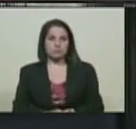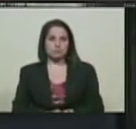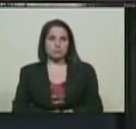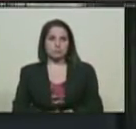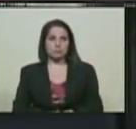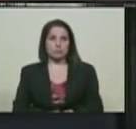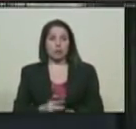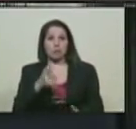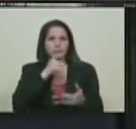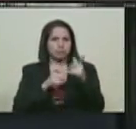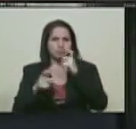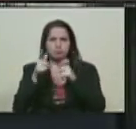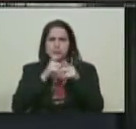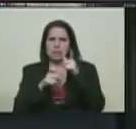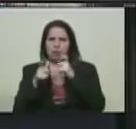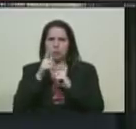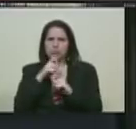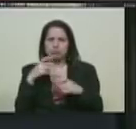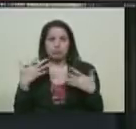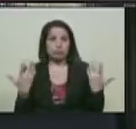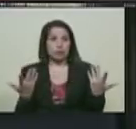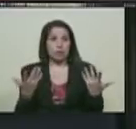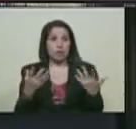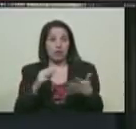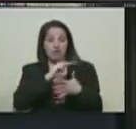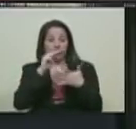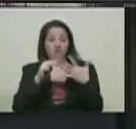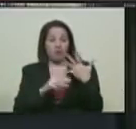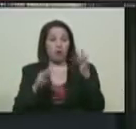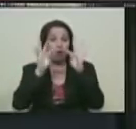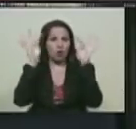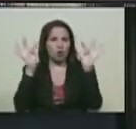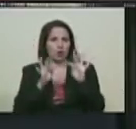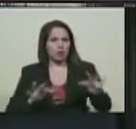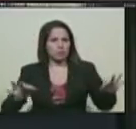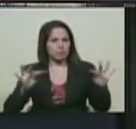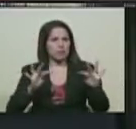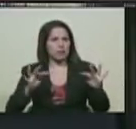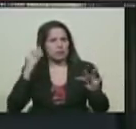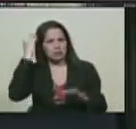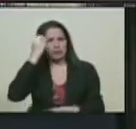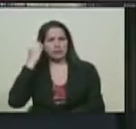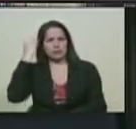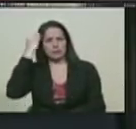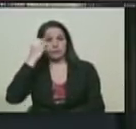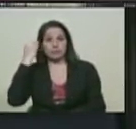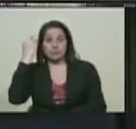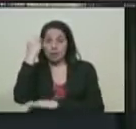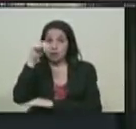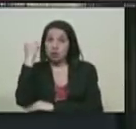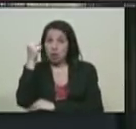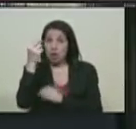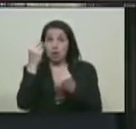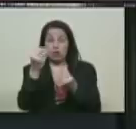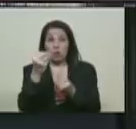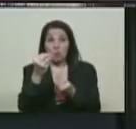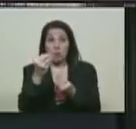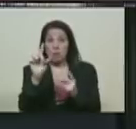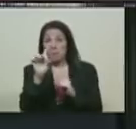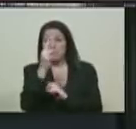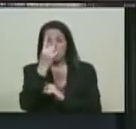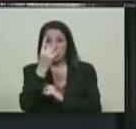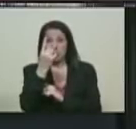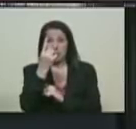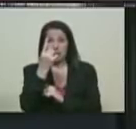las preguntas generadoras, la metodología, para que a nivel nacional establezcamos las